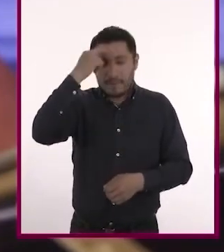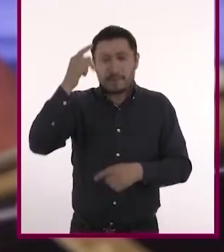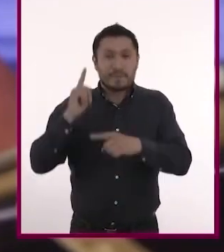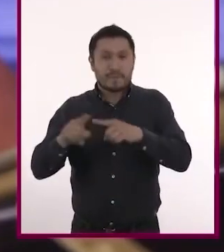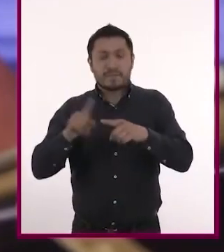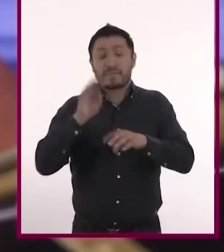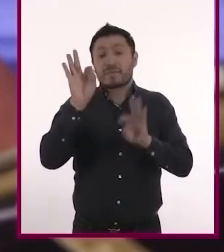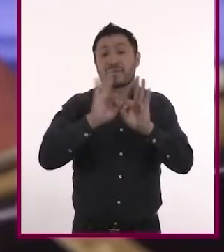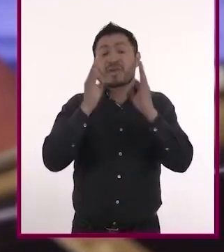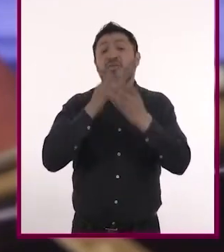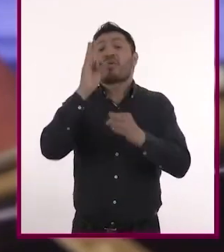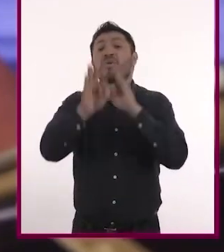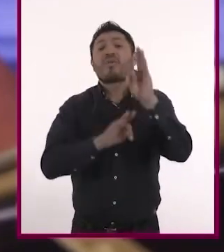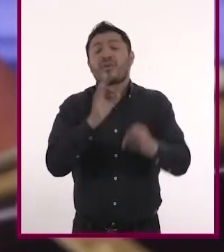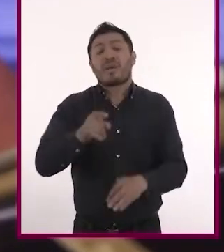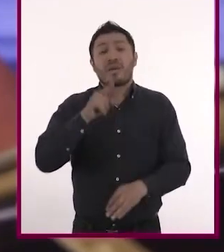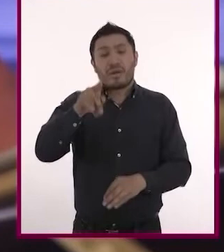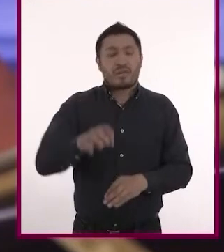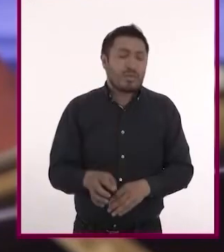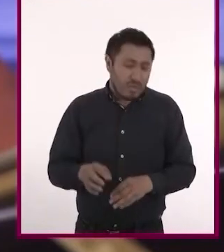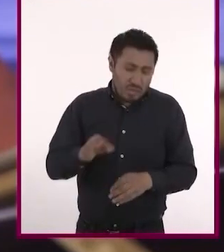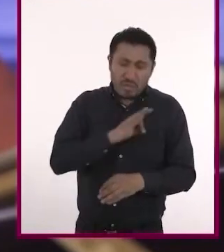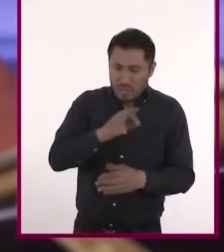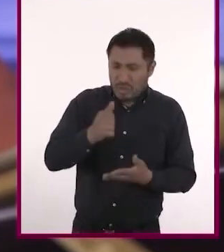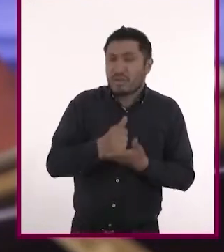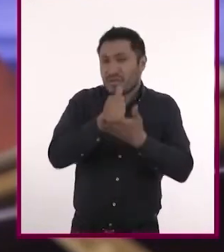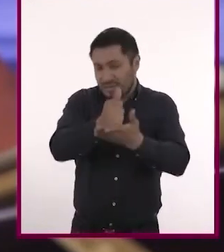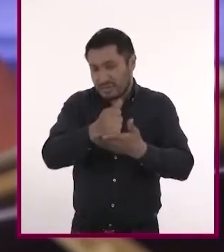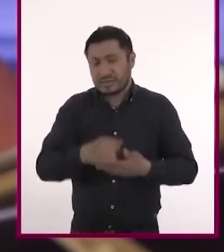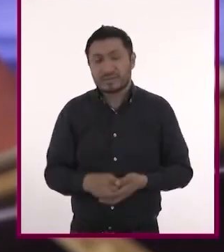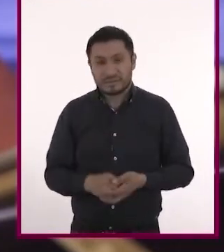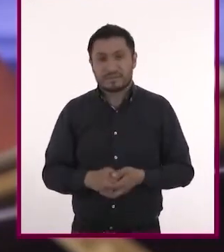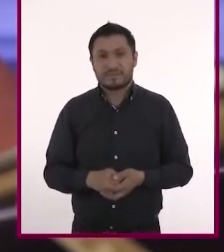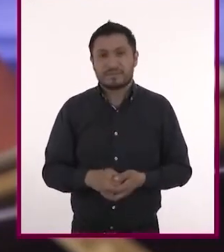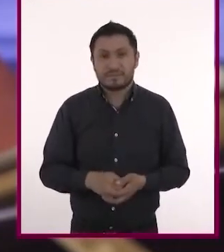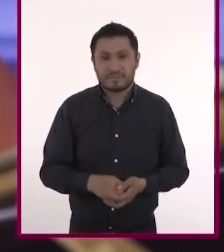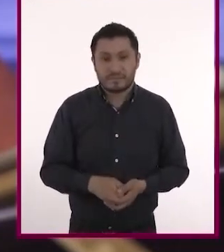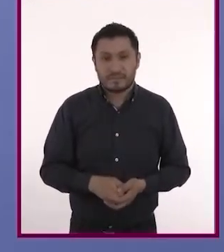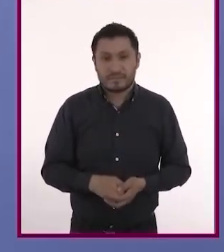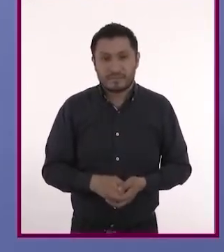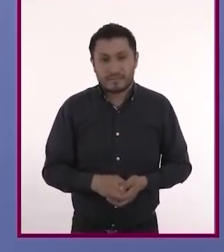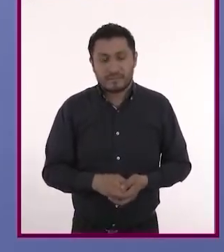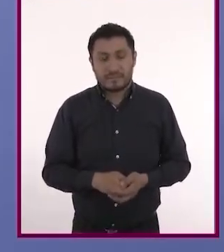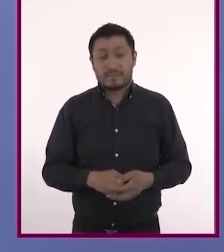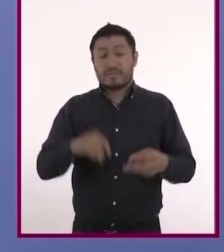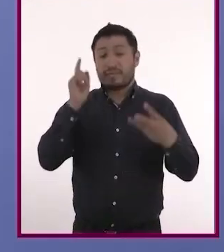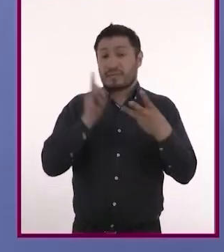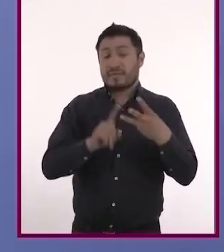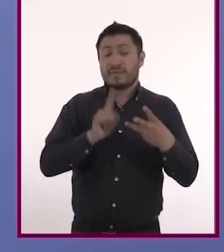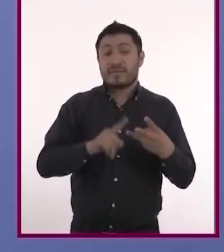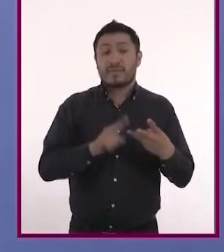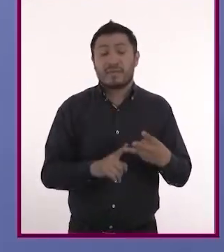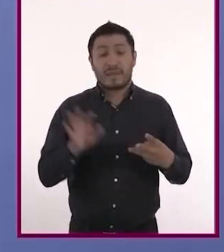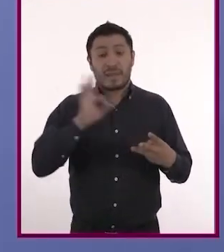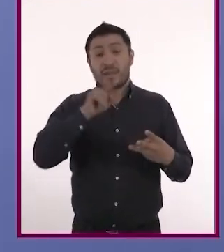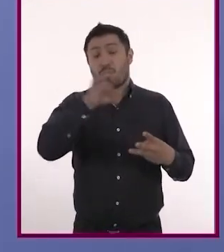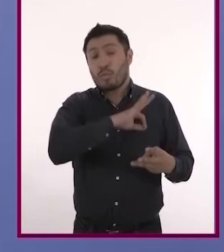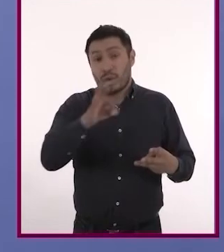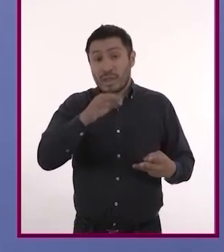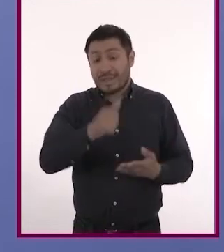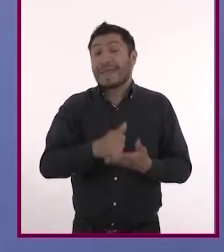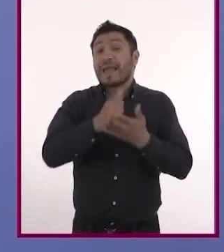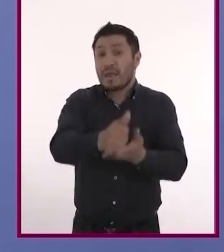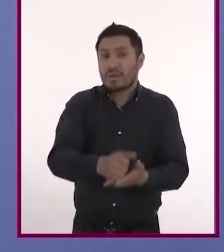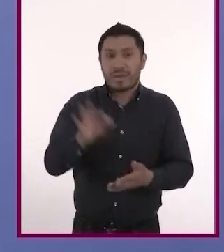tratamientos eficaces que se adaptarán a tu edad y situación para ayudarte a recuperarte y sentirte mucho mejor. 3. Si puedes, ayuda.